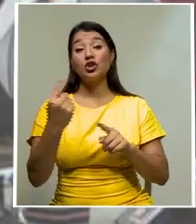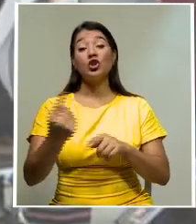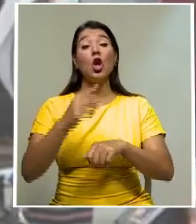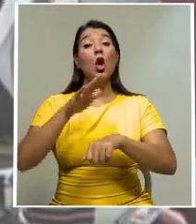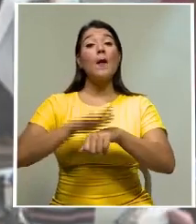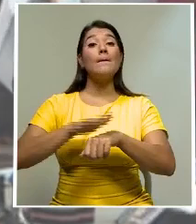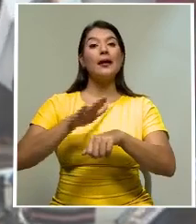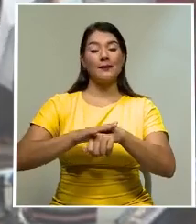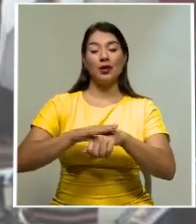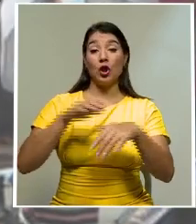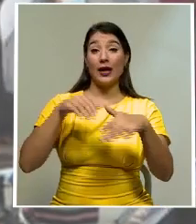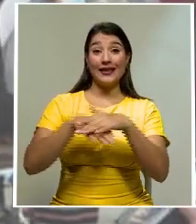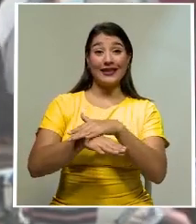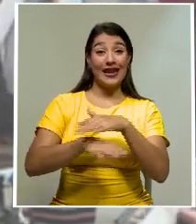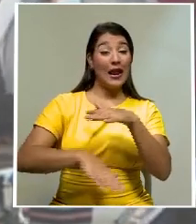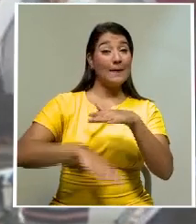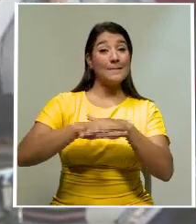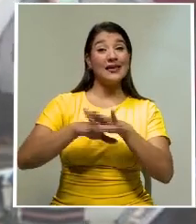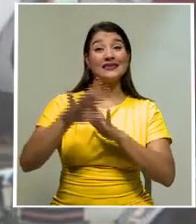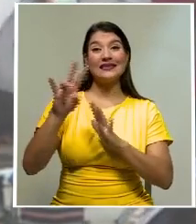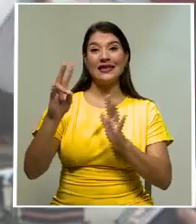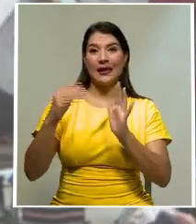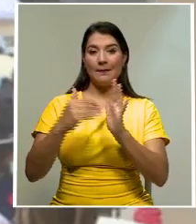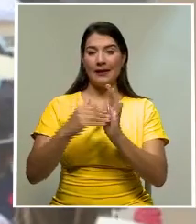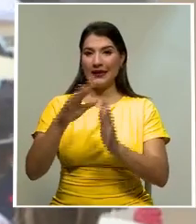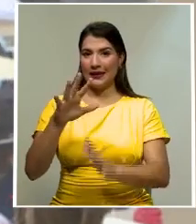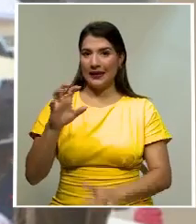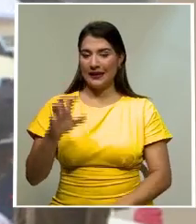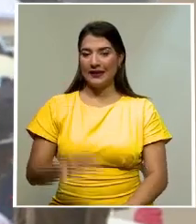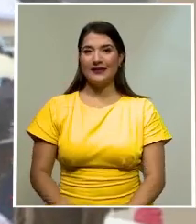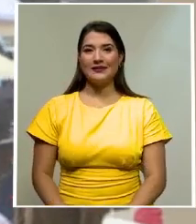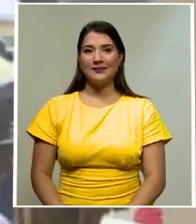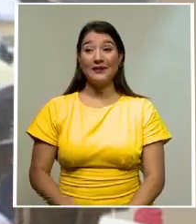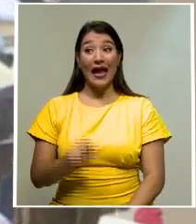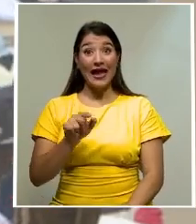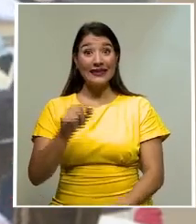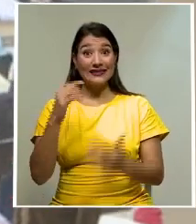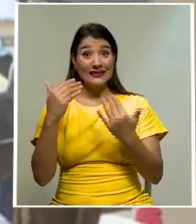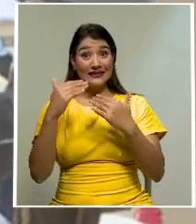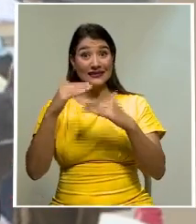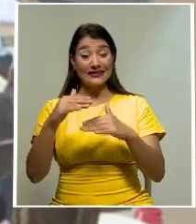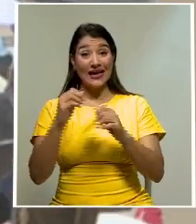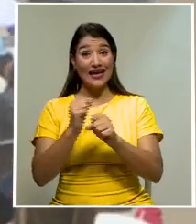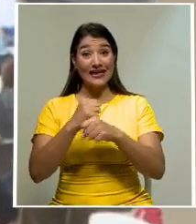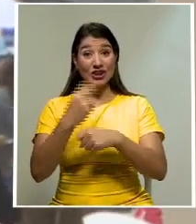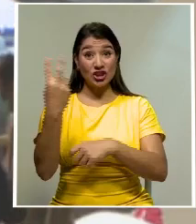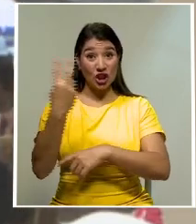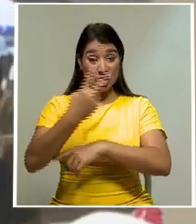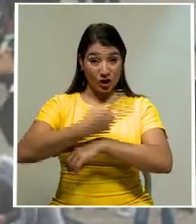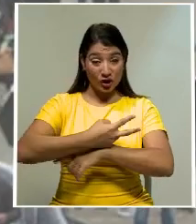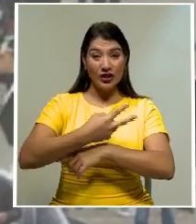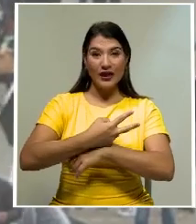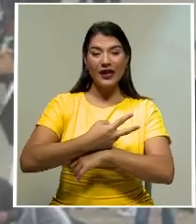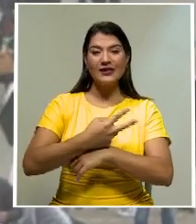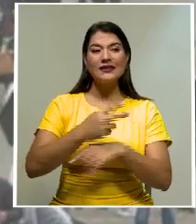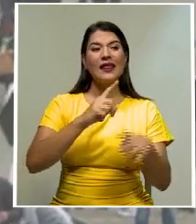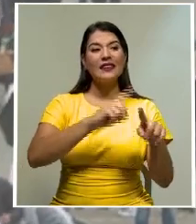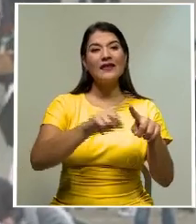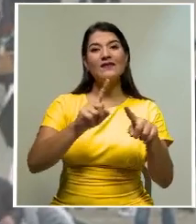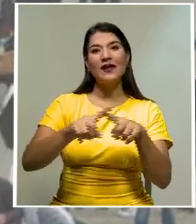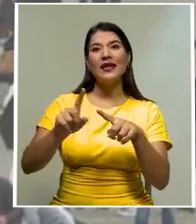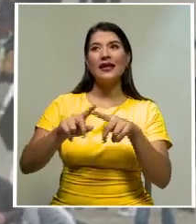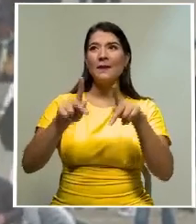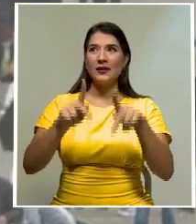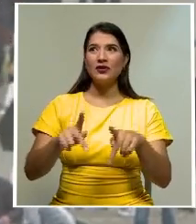estableció la asistencia máxima en 7.500. Este límite hizo que durante los 2 días de celebraciones, varios grupos de fieles